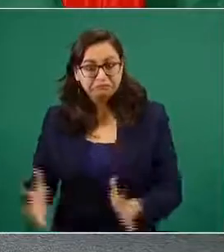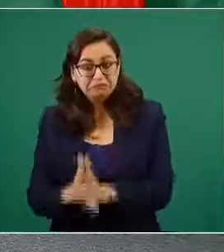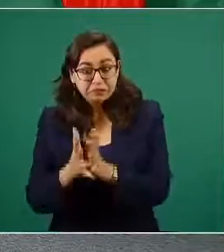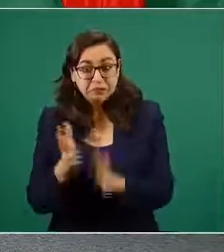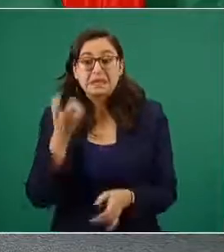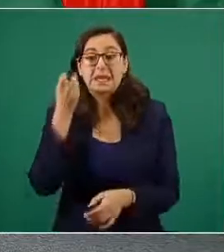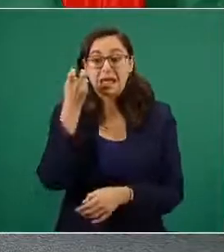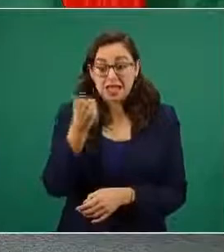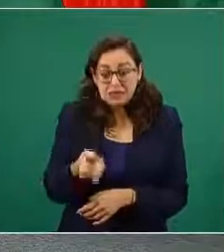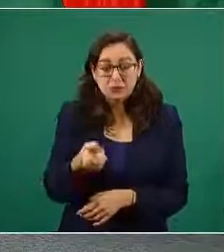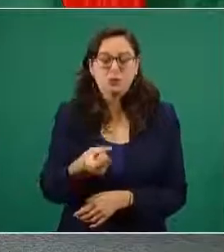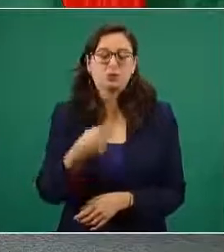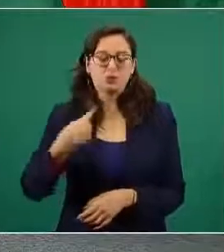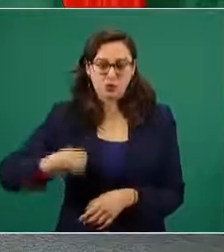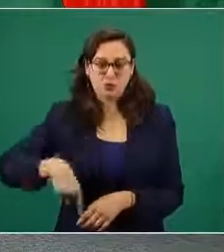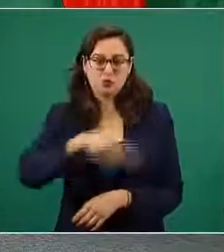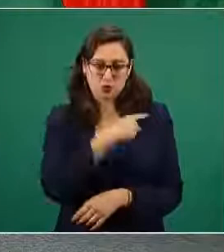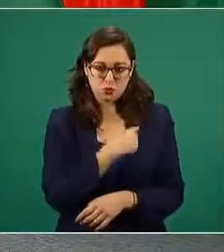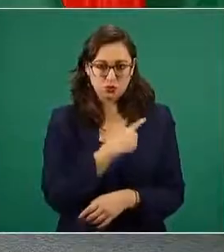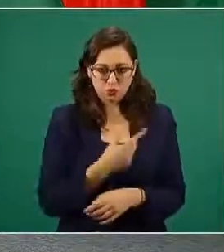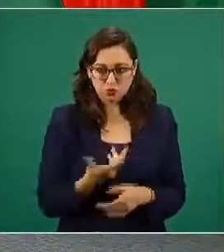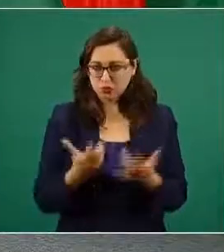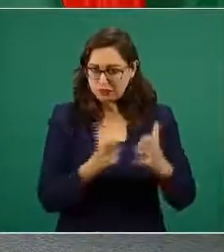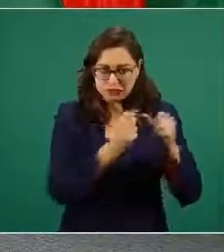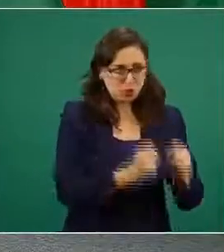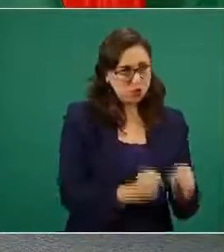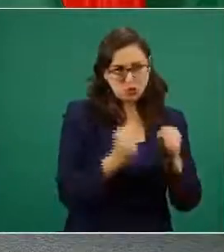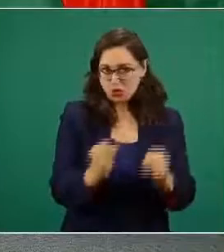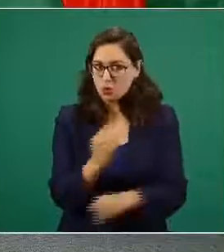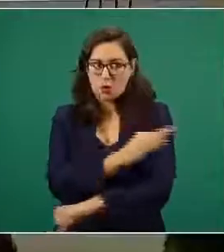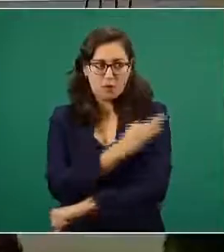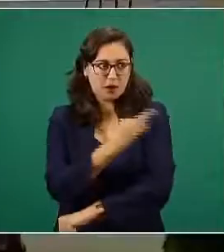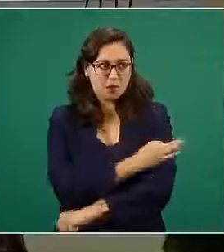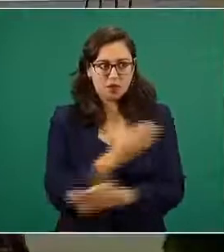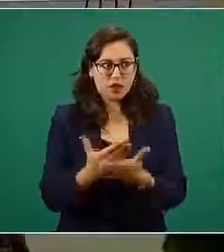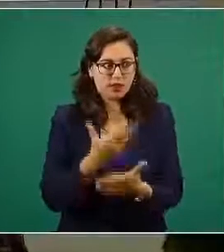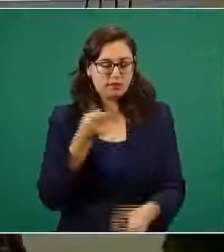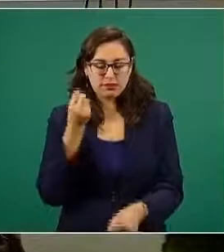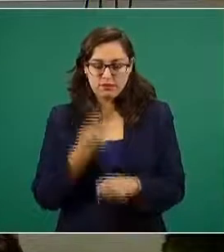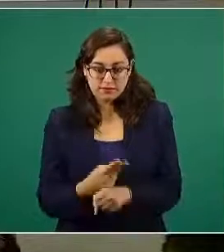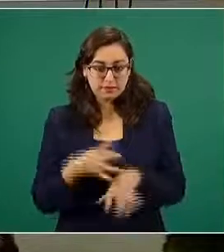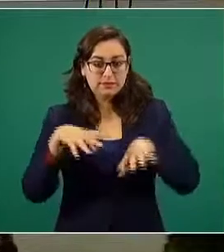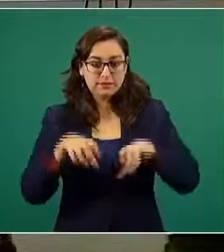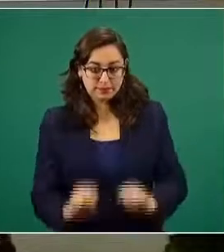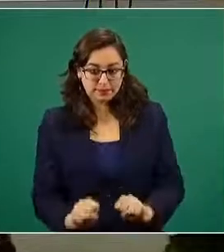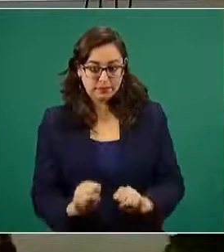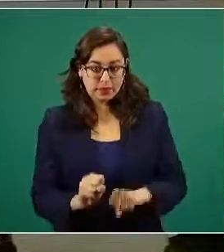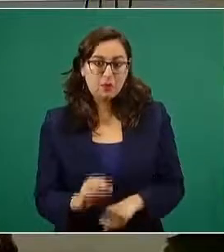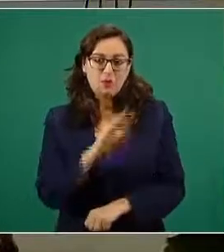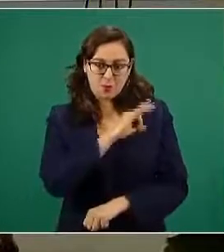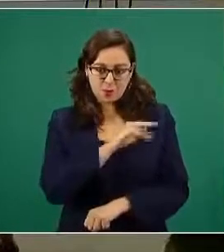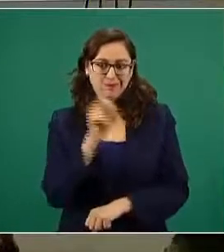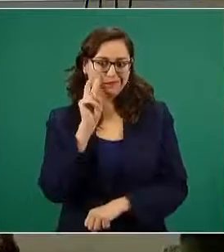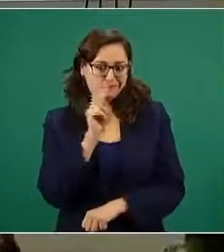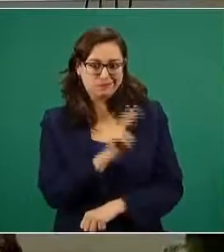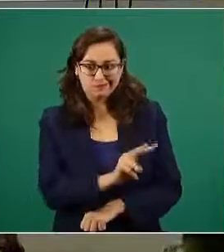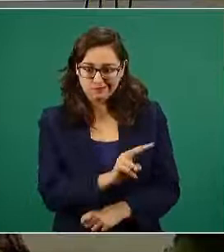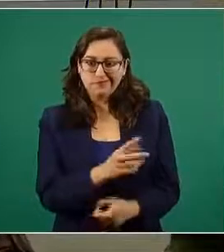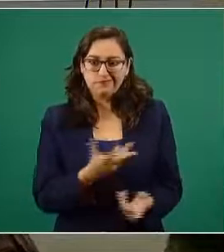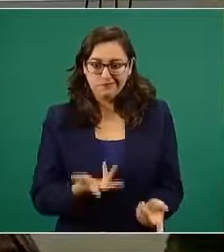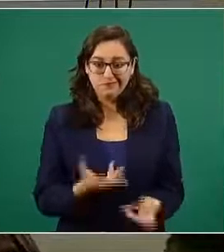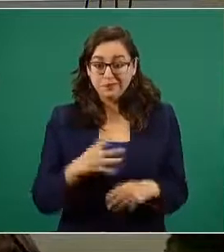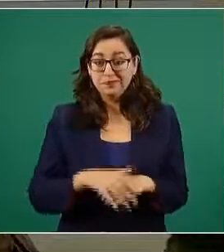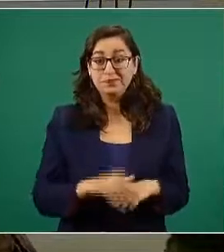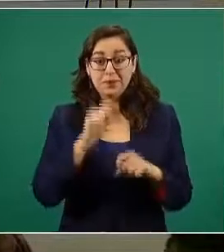y tener ya aseguradas dotaciones de vacunas. Algunos países que están más abajo en esta lista